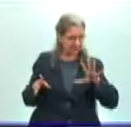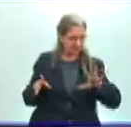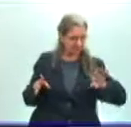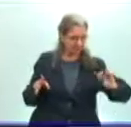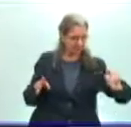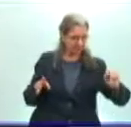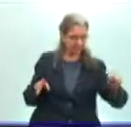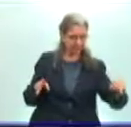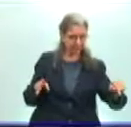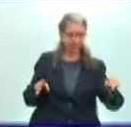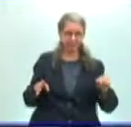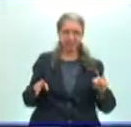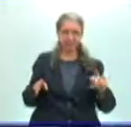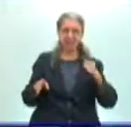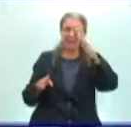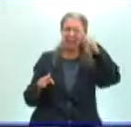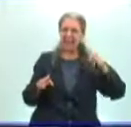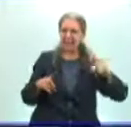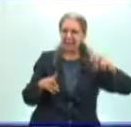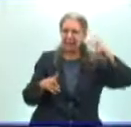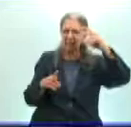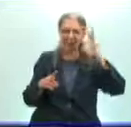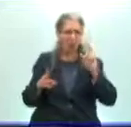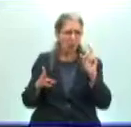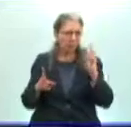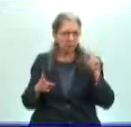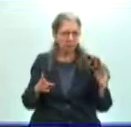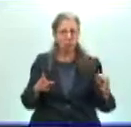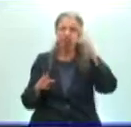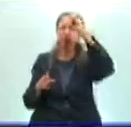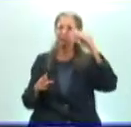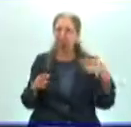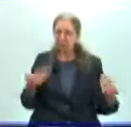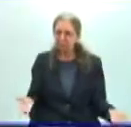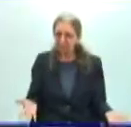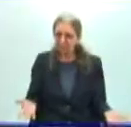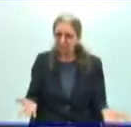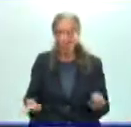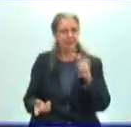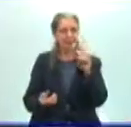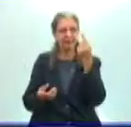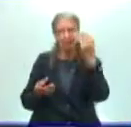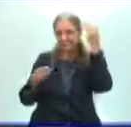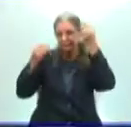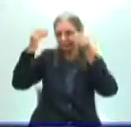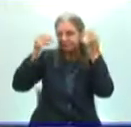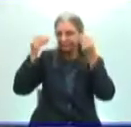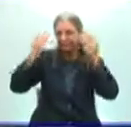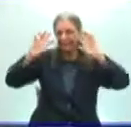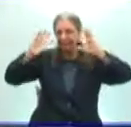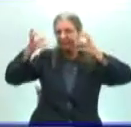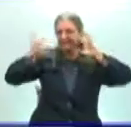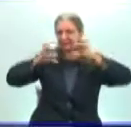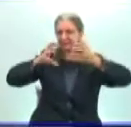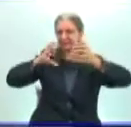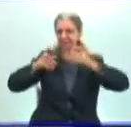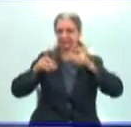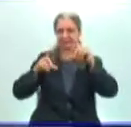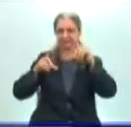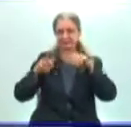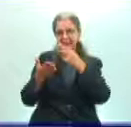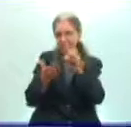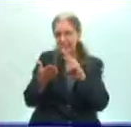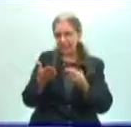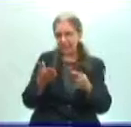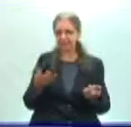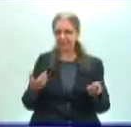debe tener la escalera? En principio es conveniente realizar una figura de análisis que nos permita representarnos la situación y además poder